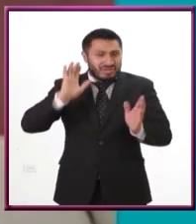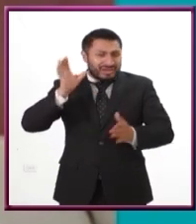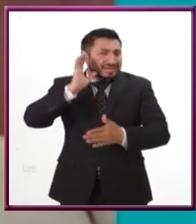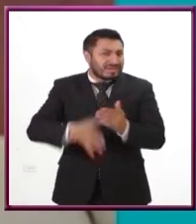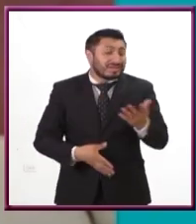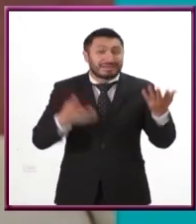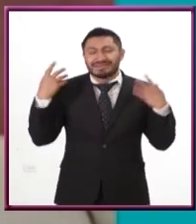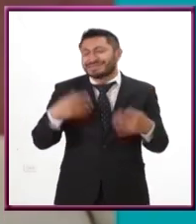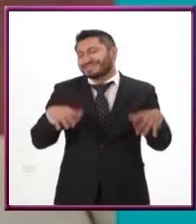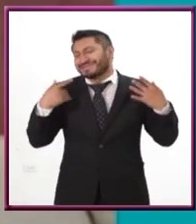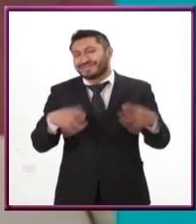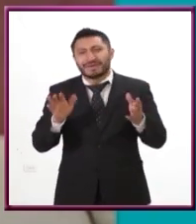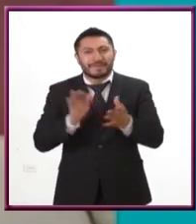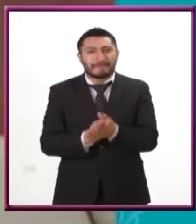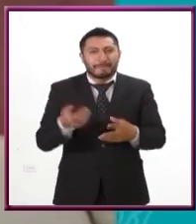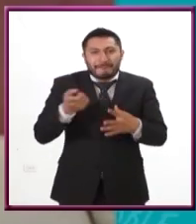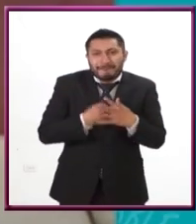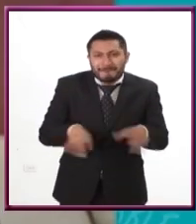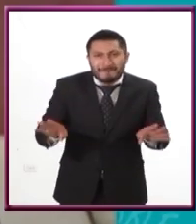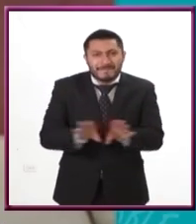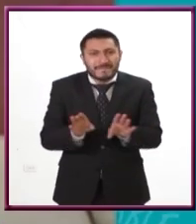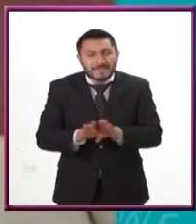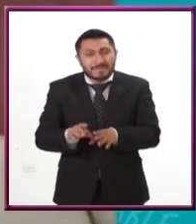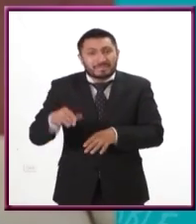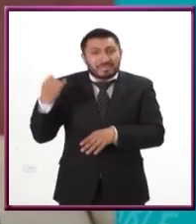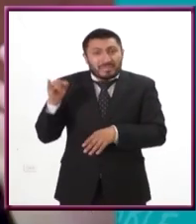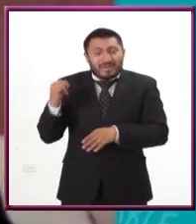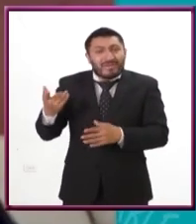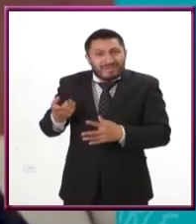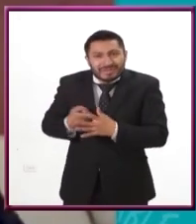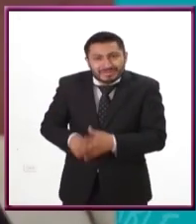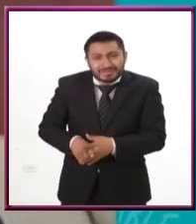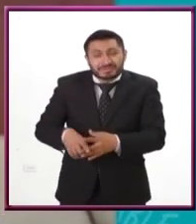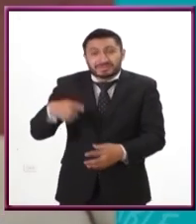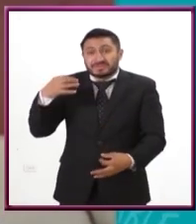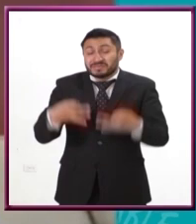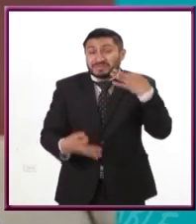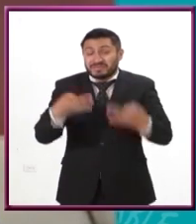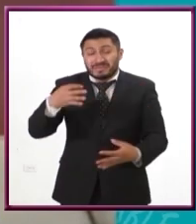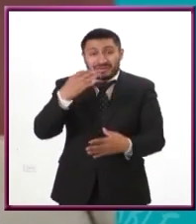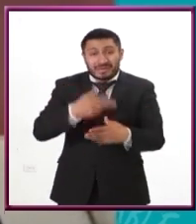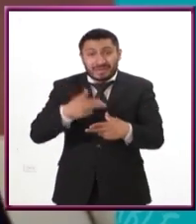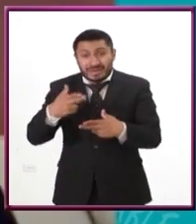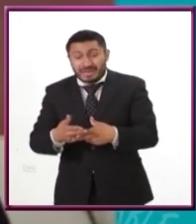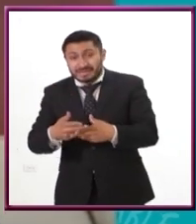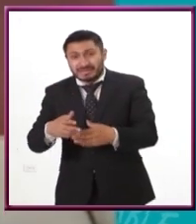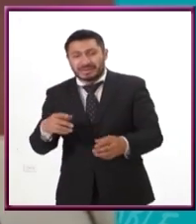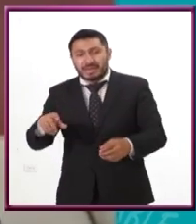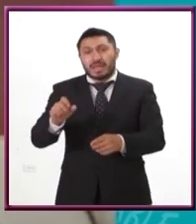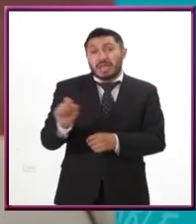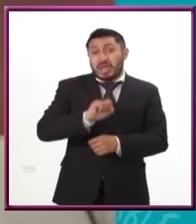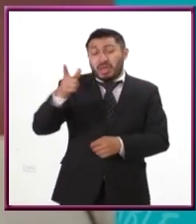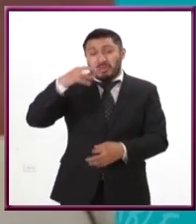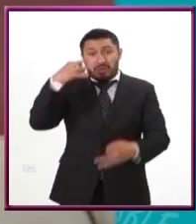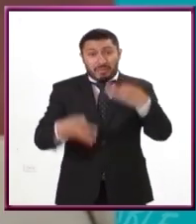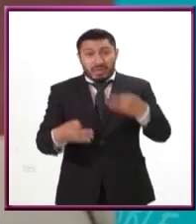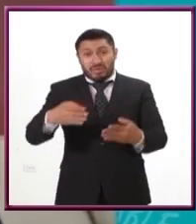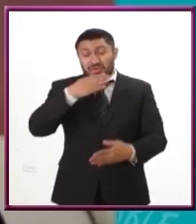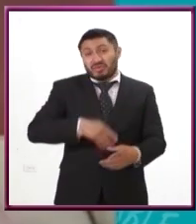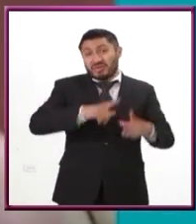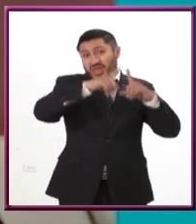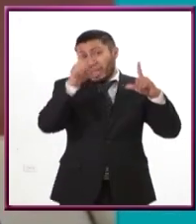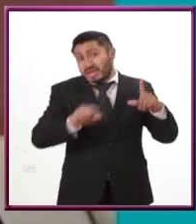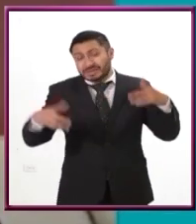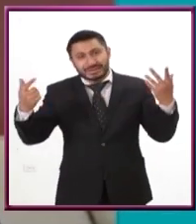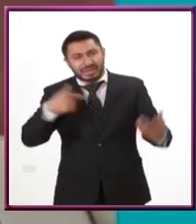hice todo este proceso, que empezamos desde el juez, con el tribunal, llegamos hasta la Suprema Corte,